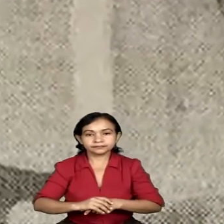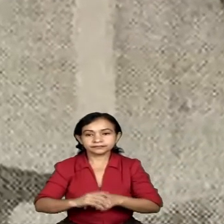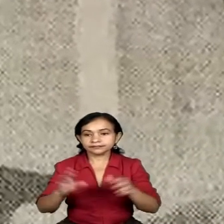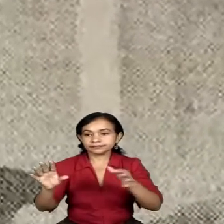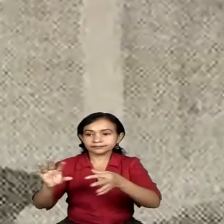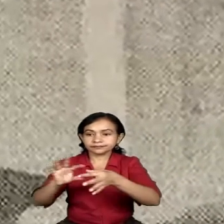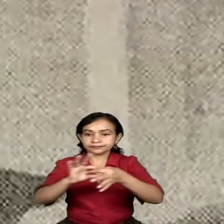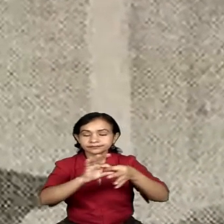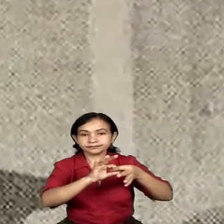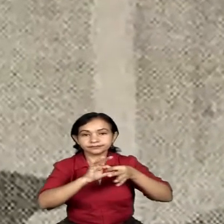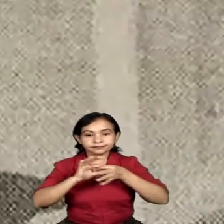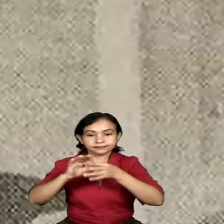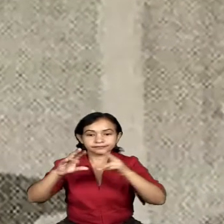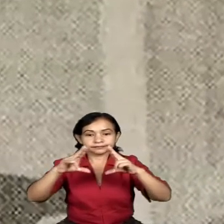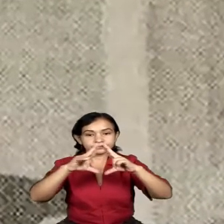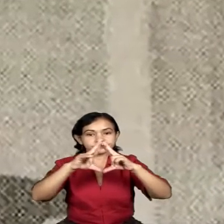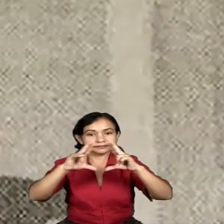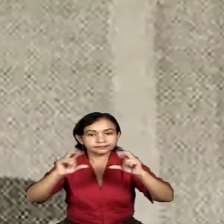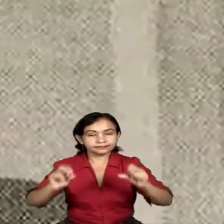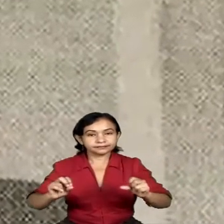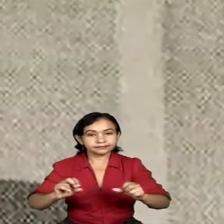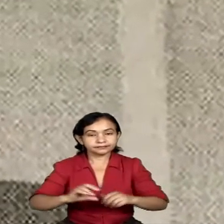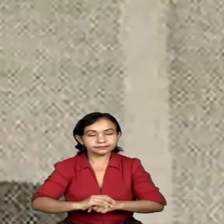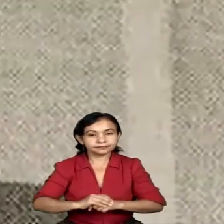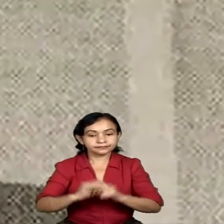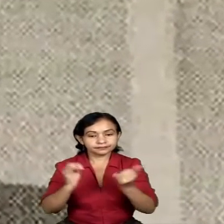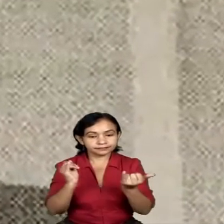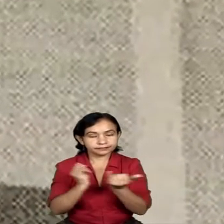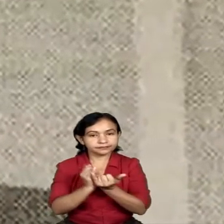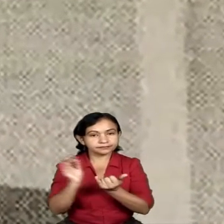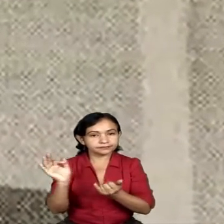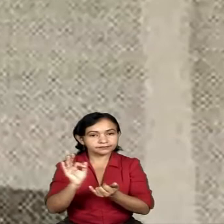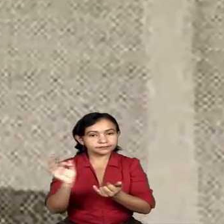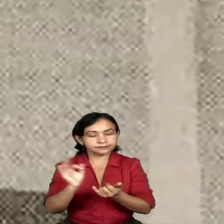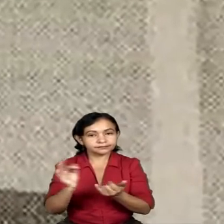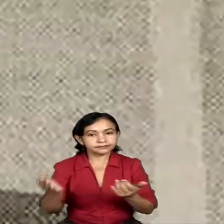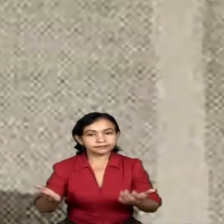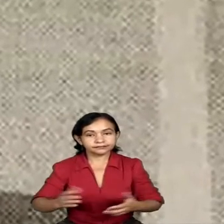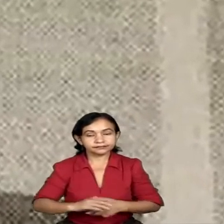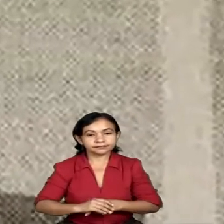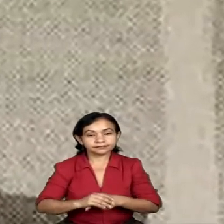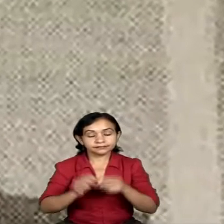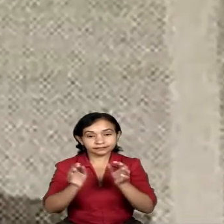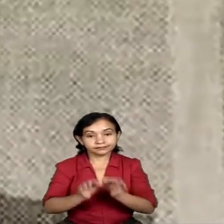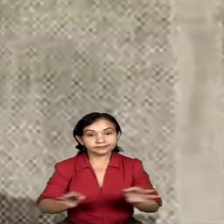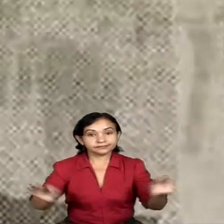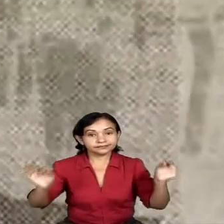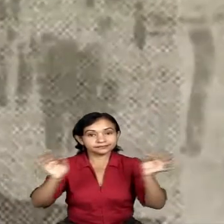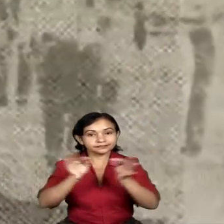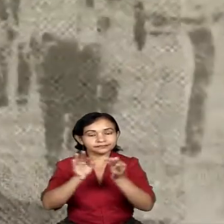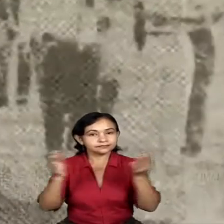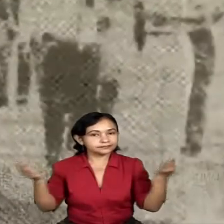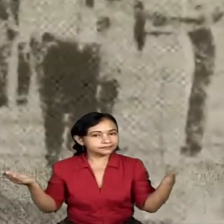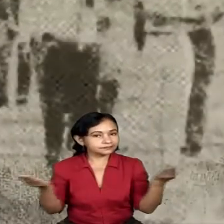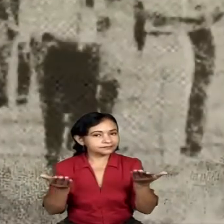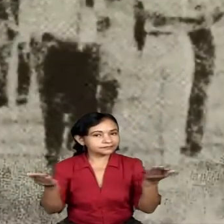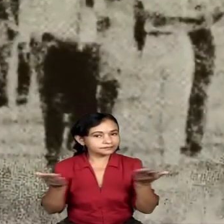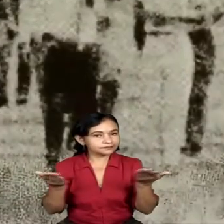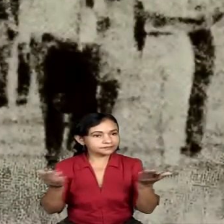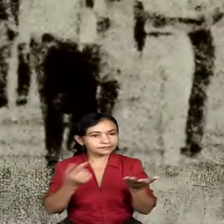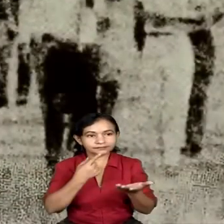unidad de Nicaragua. Pero también es interesante cómo dice,